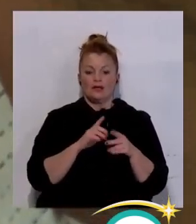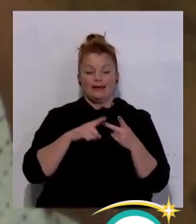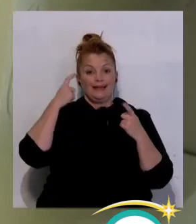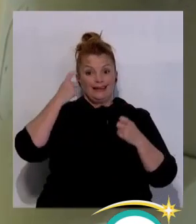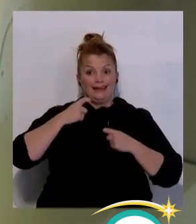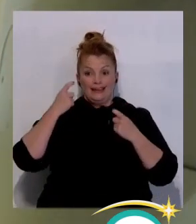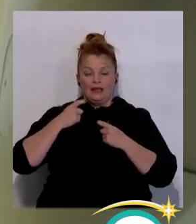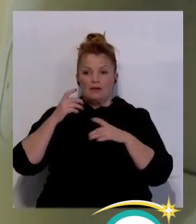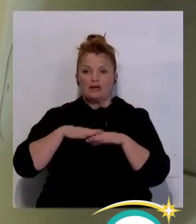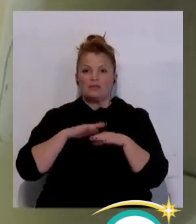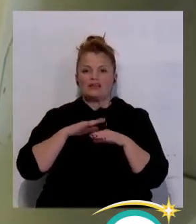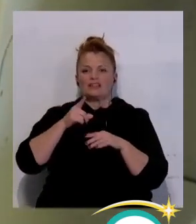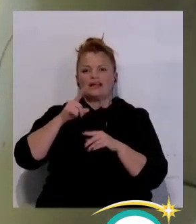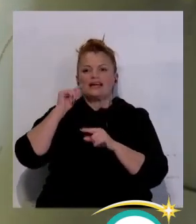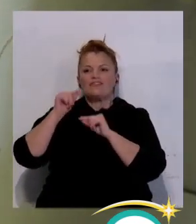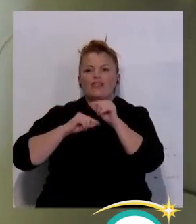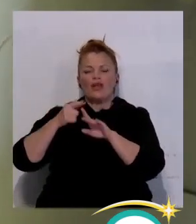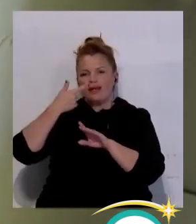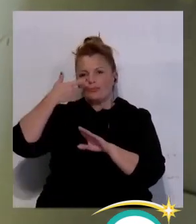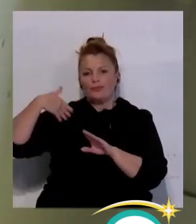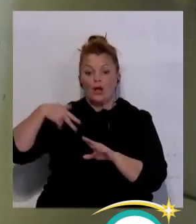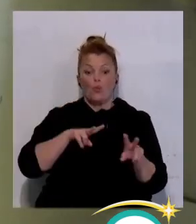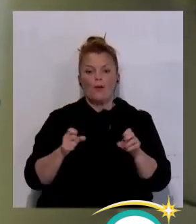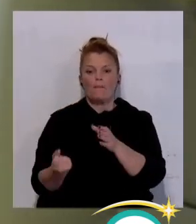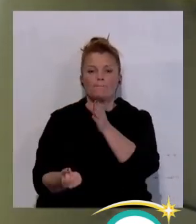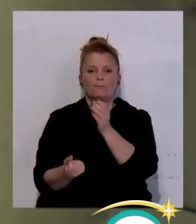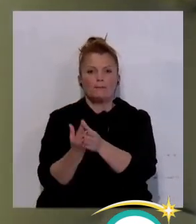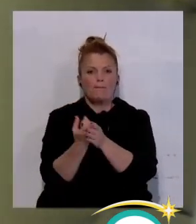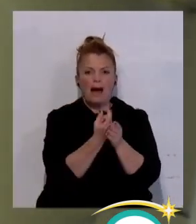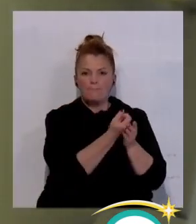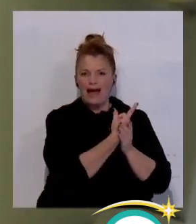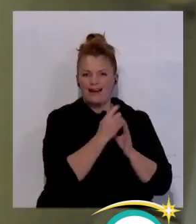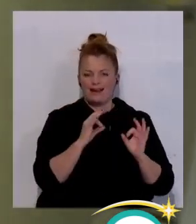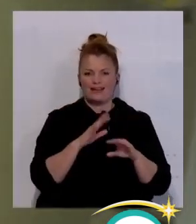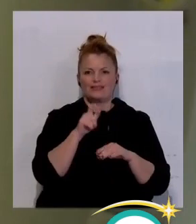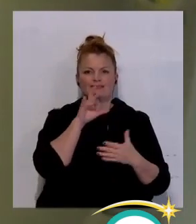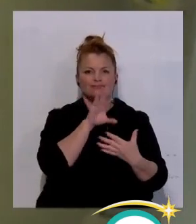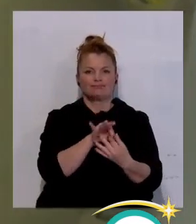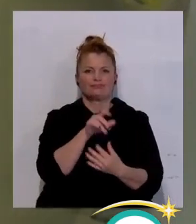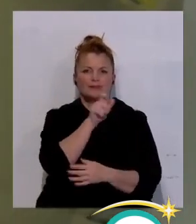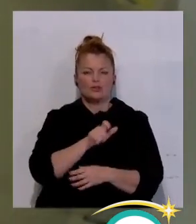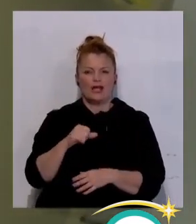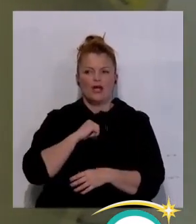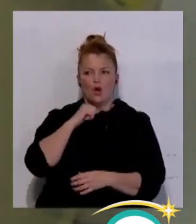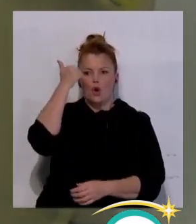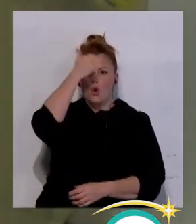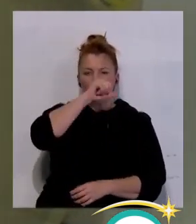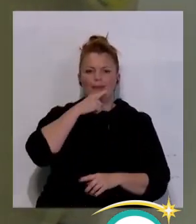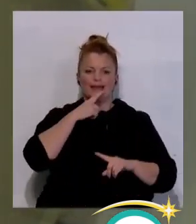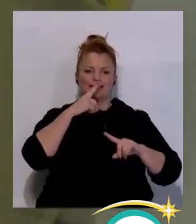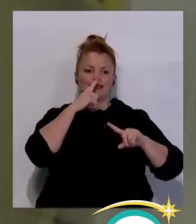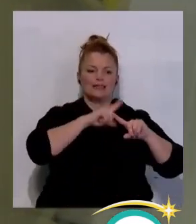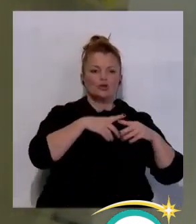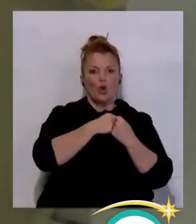intentando rescatar son infecciones antiguas, y las nuevas infecciones están relacionadas con las personas que tienen, hombres que tienen sexo con